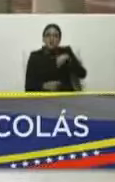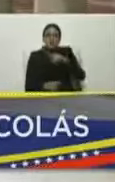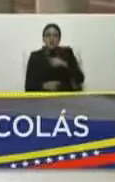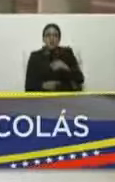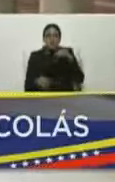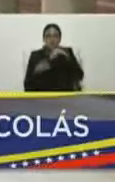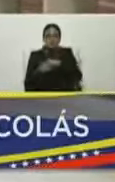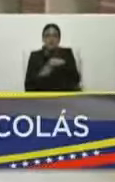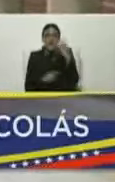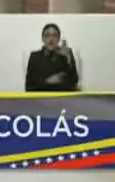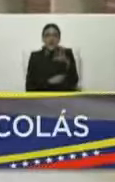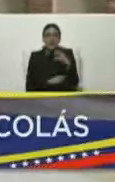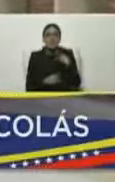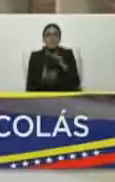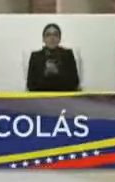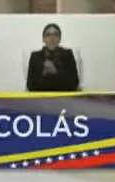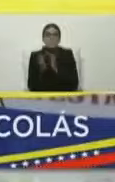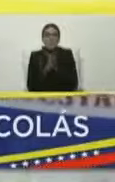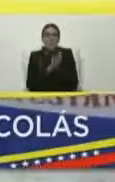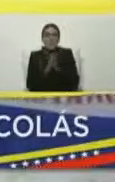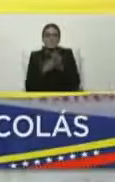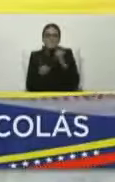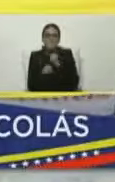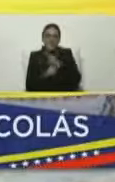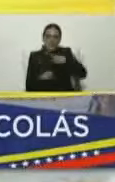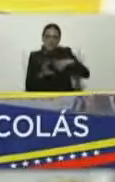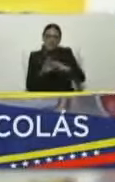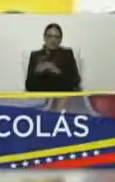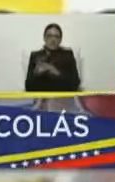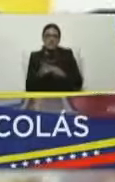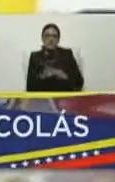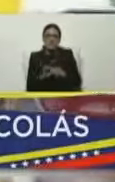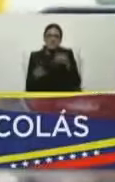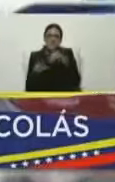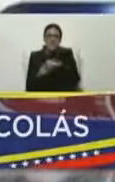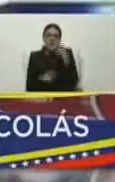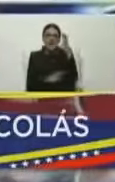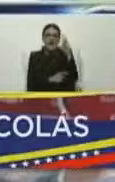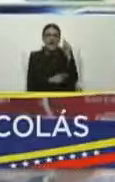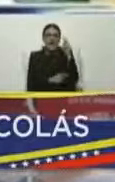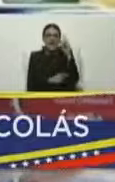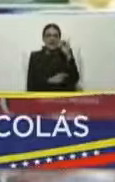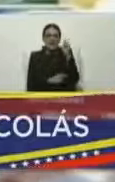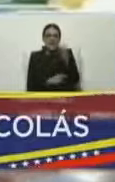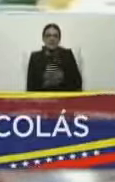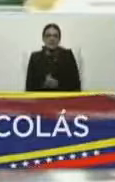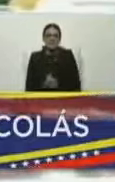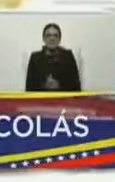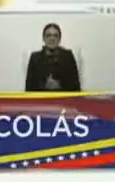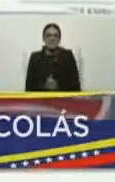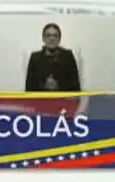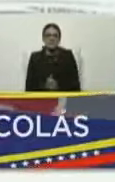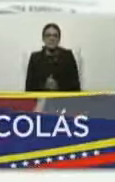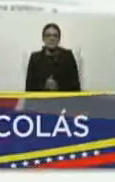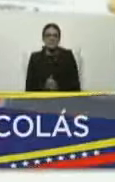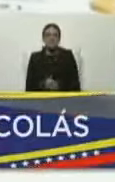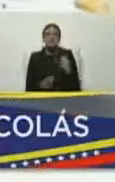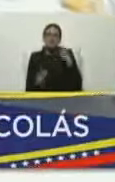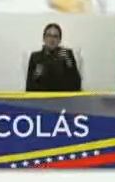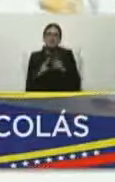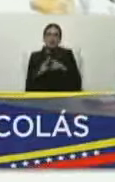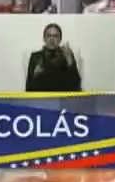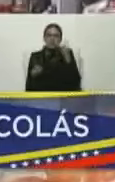amigos emprendedores. Así es. El Amparo, Isaías Medina, Angarita. Conocí bien toda esa